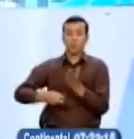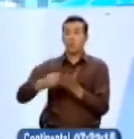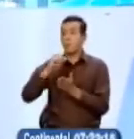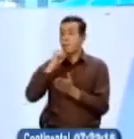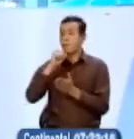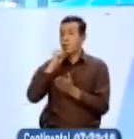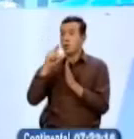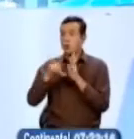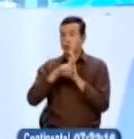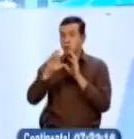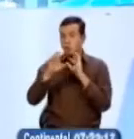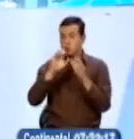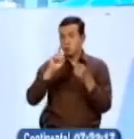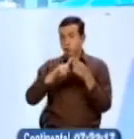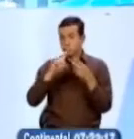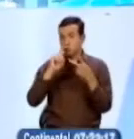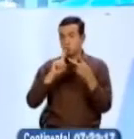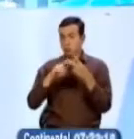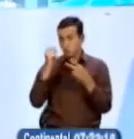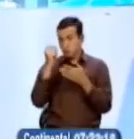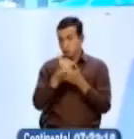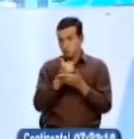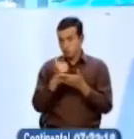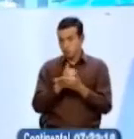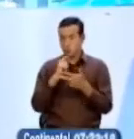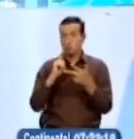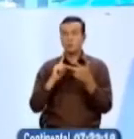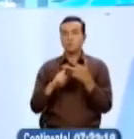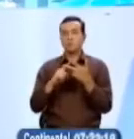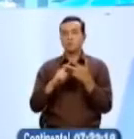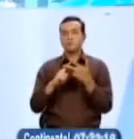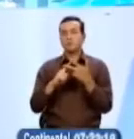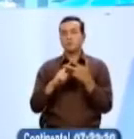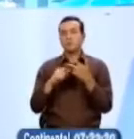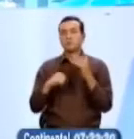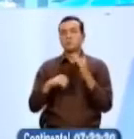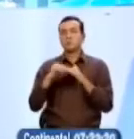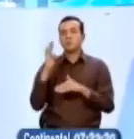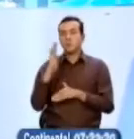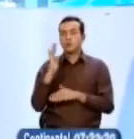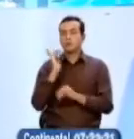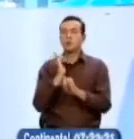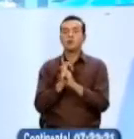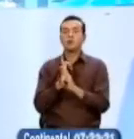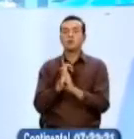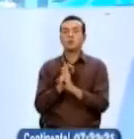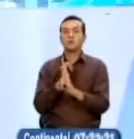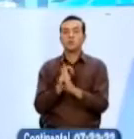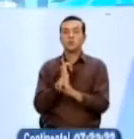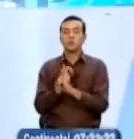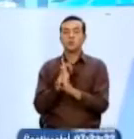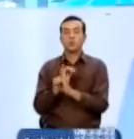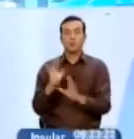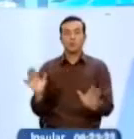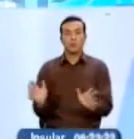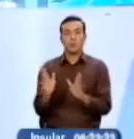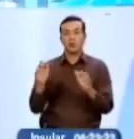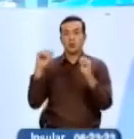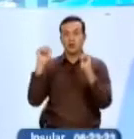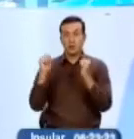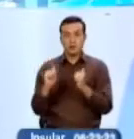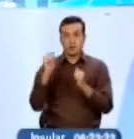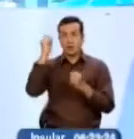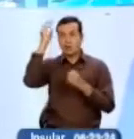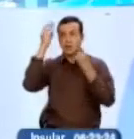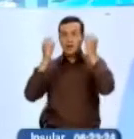faltas a la ley de comunicación y es sobre todo se crea el instituto el instituto de fomento de las artes y la